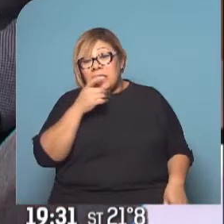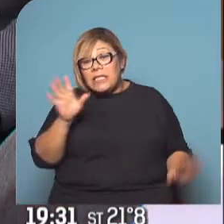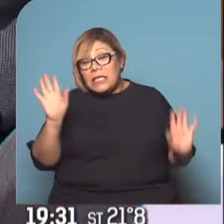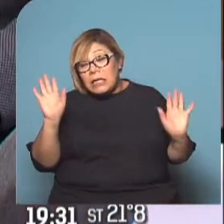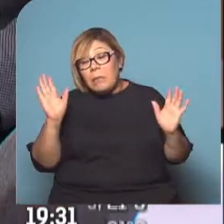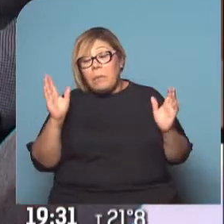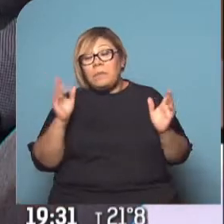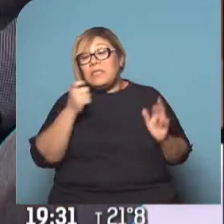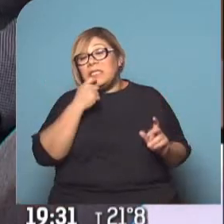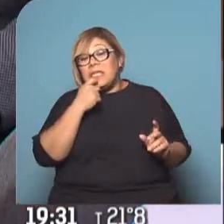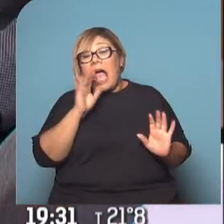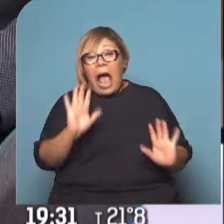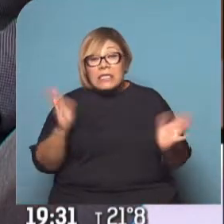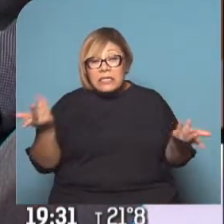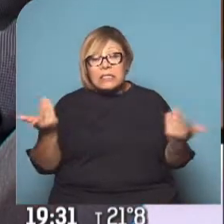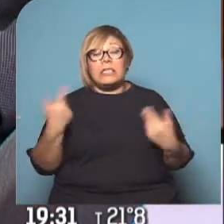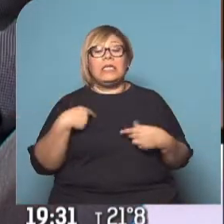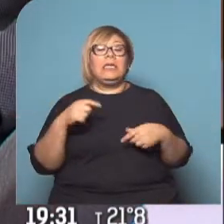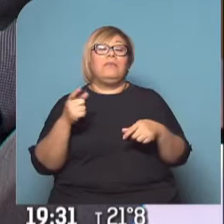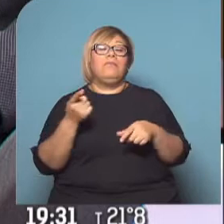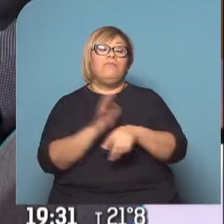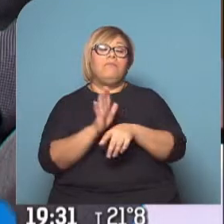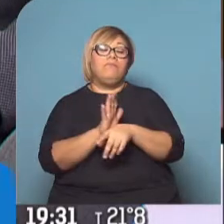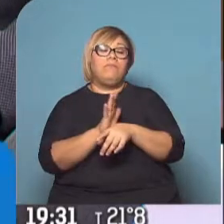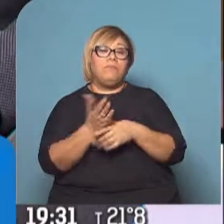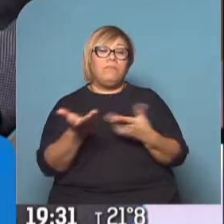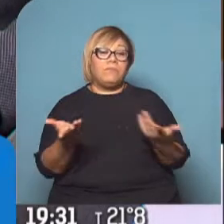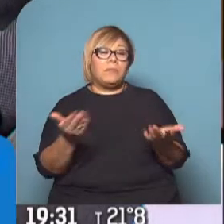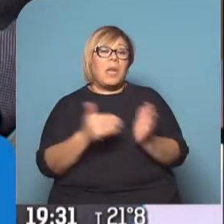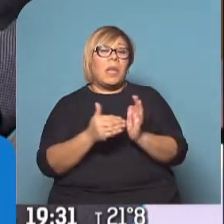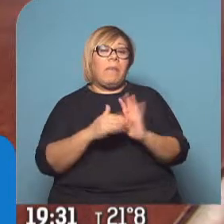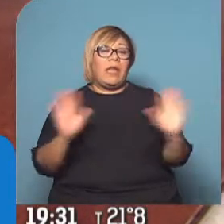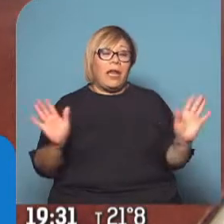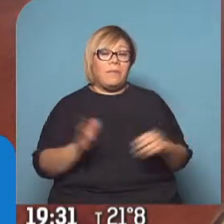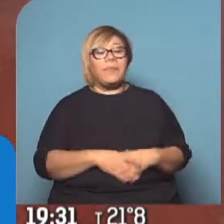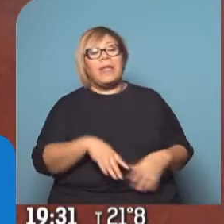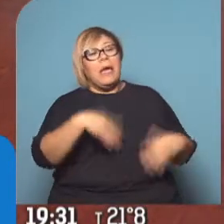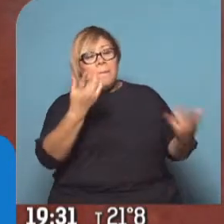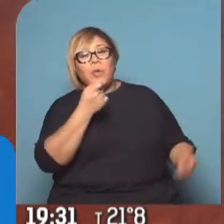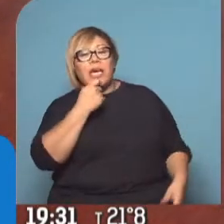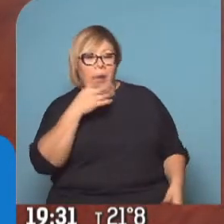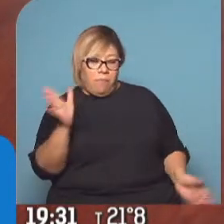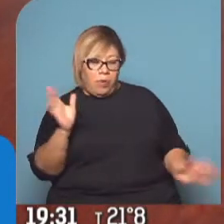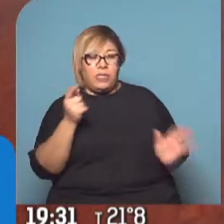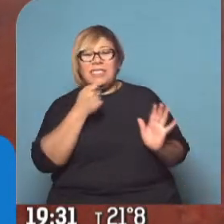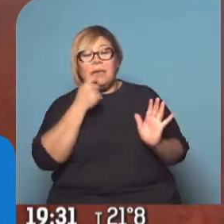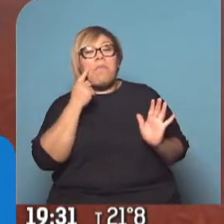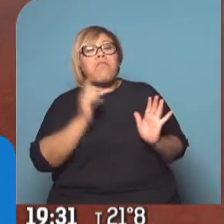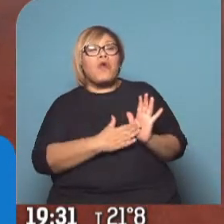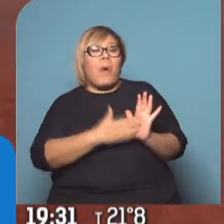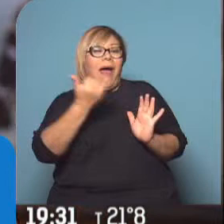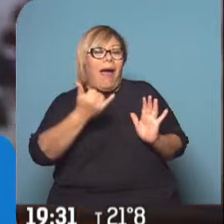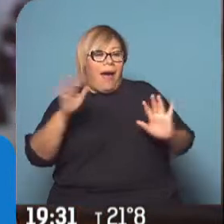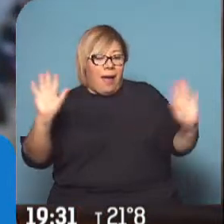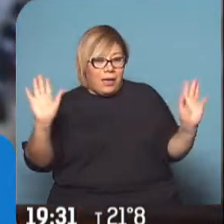que esto se pueda llegar a comprobar, ¿sí? Que estaban bajo algún efecto de algún tóxico o algún estupefaciente, ¿cómo se